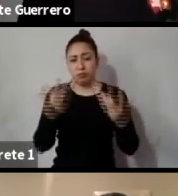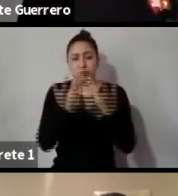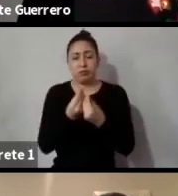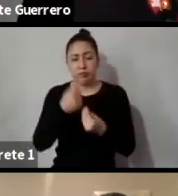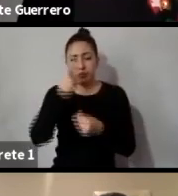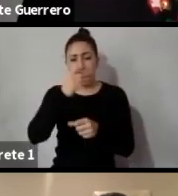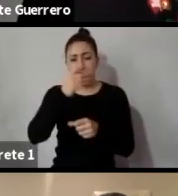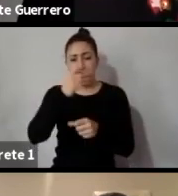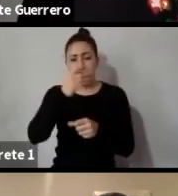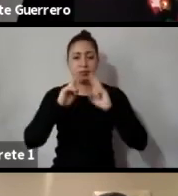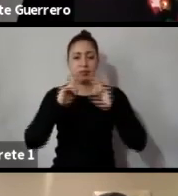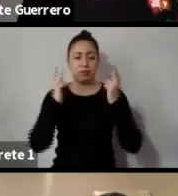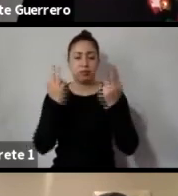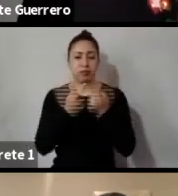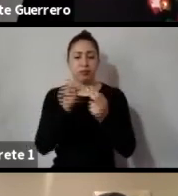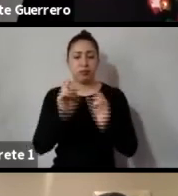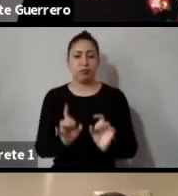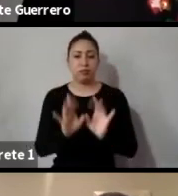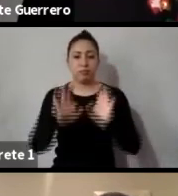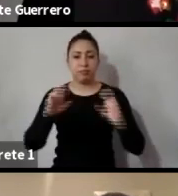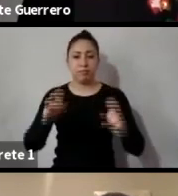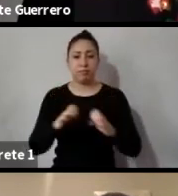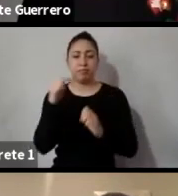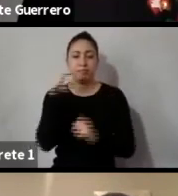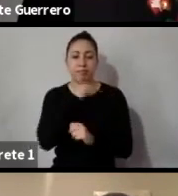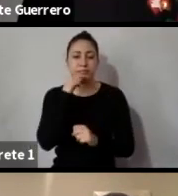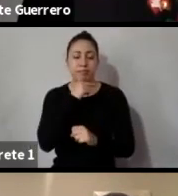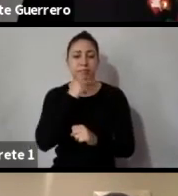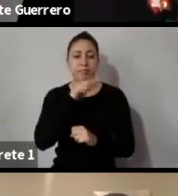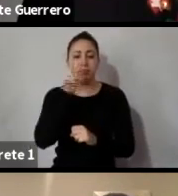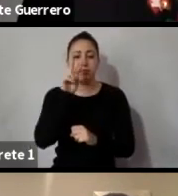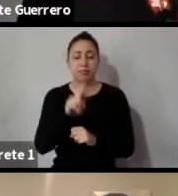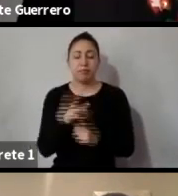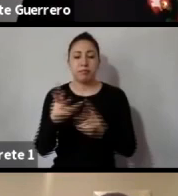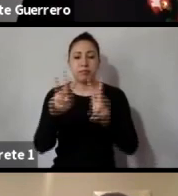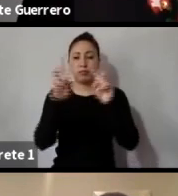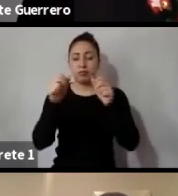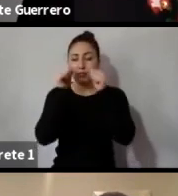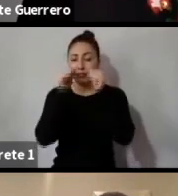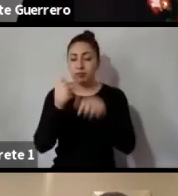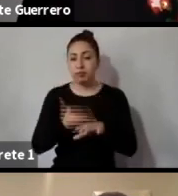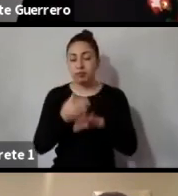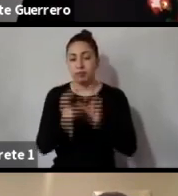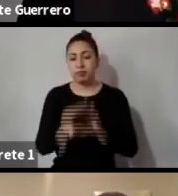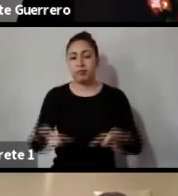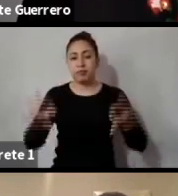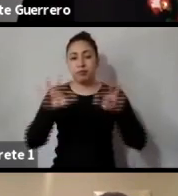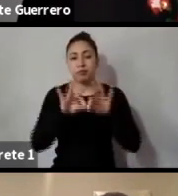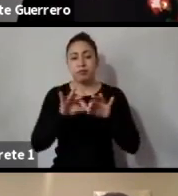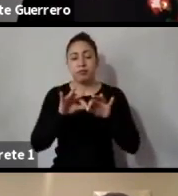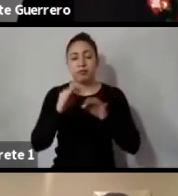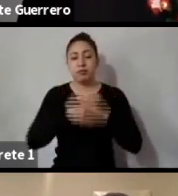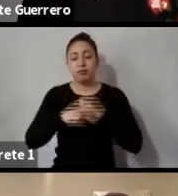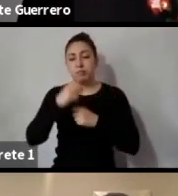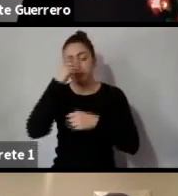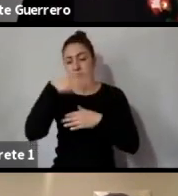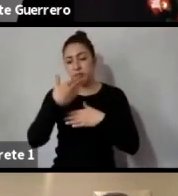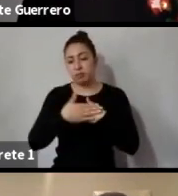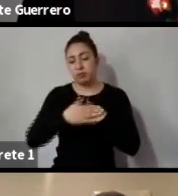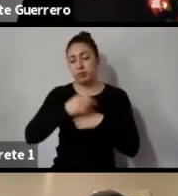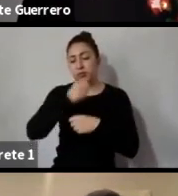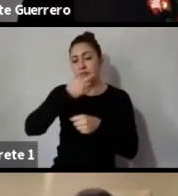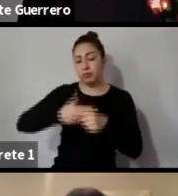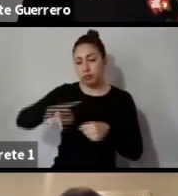esta sesión emergente, que atiende, por supuesto, las necesidades emergentes en función de lo que tiene que ver la glosa de la